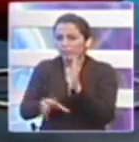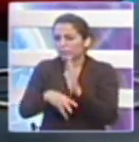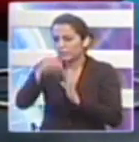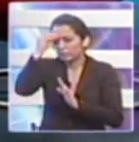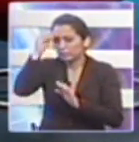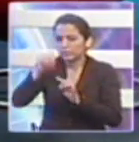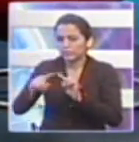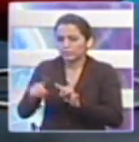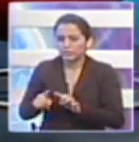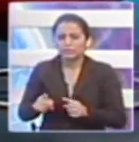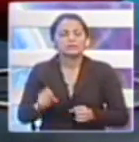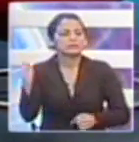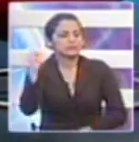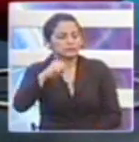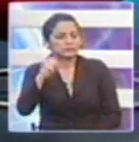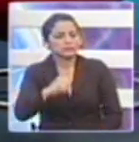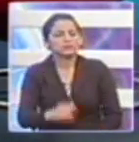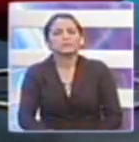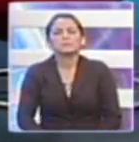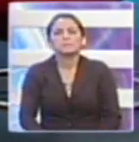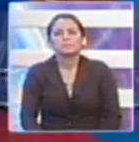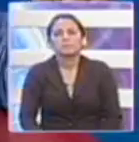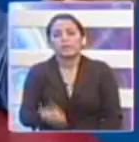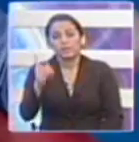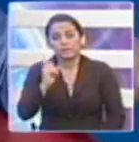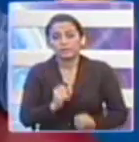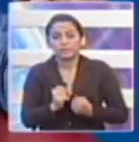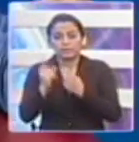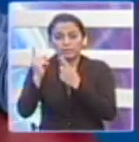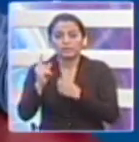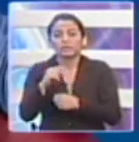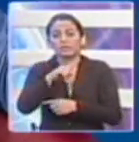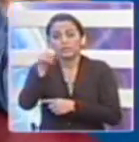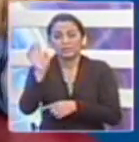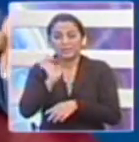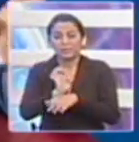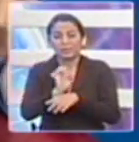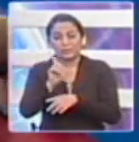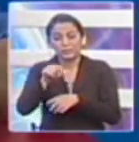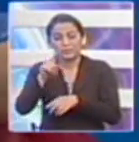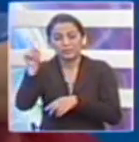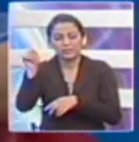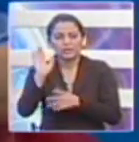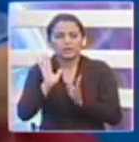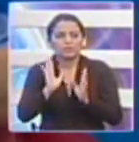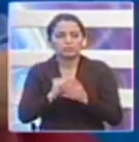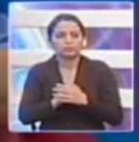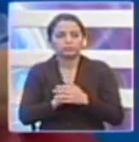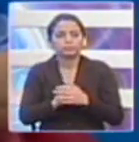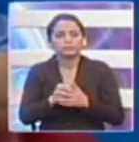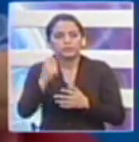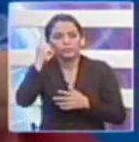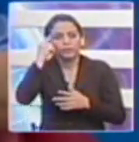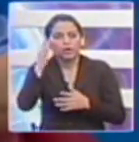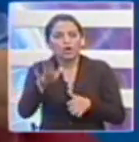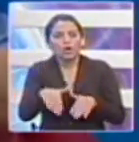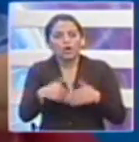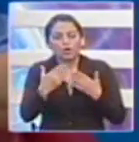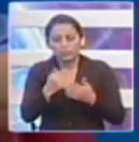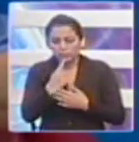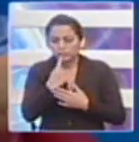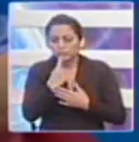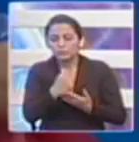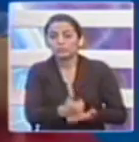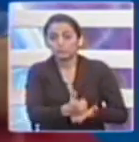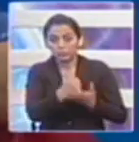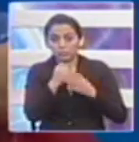sí. Los migrantes ecuatorianos en el exterior y los emprendedores en este país, en el gobierno de nosotros, de Guillermo Lasso, Movimiento Creo, vamos